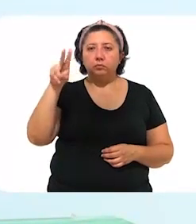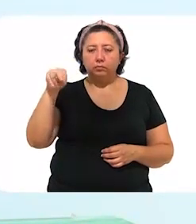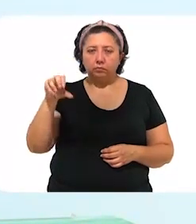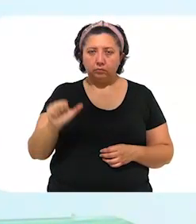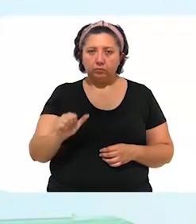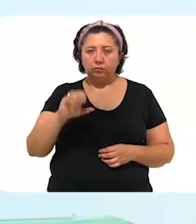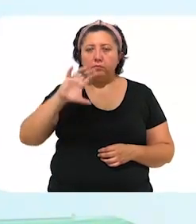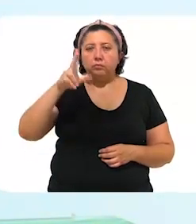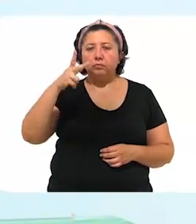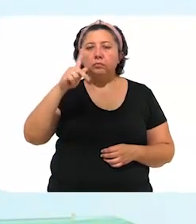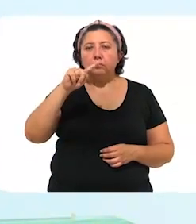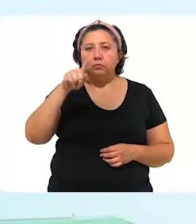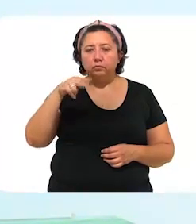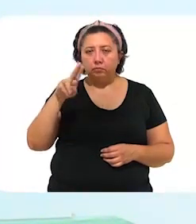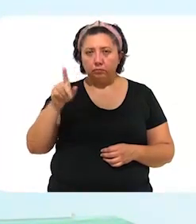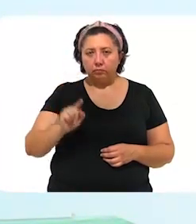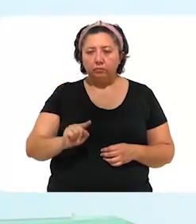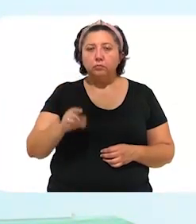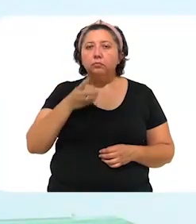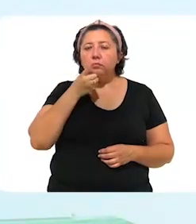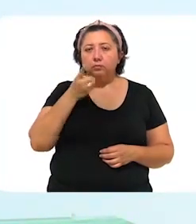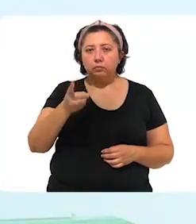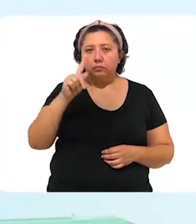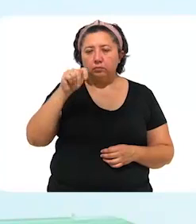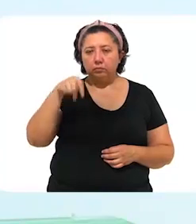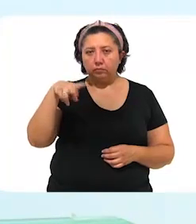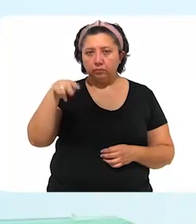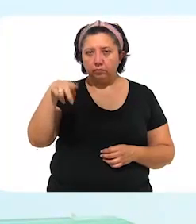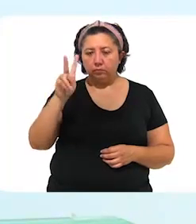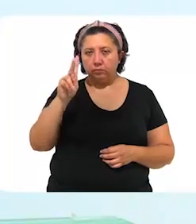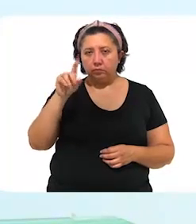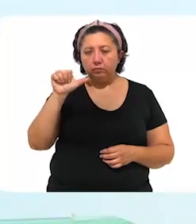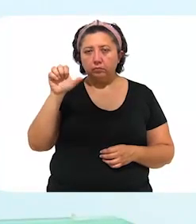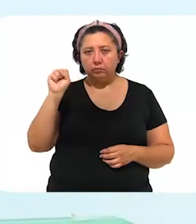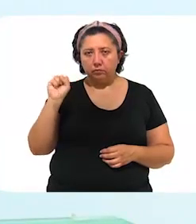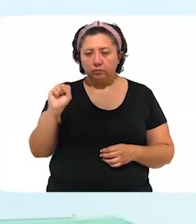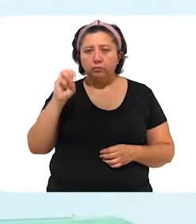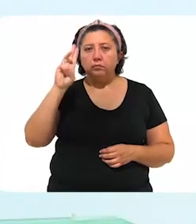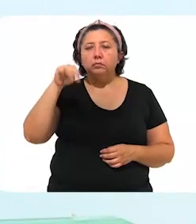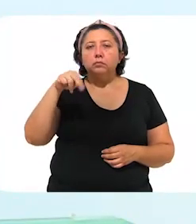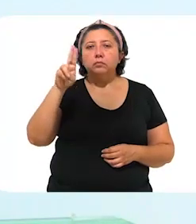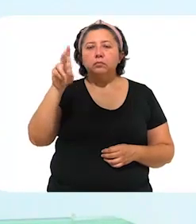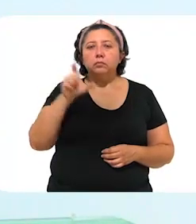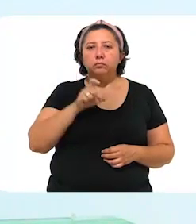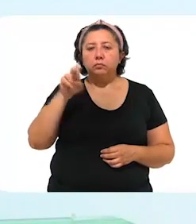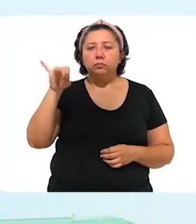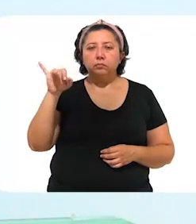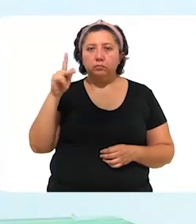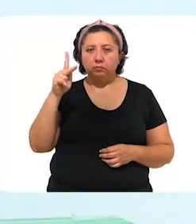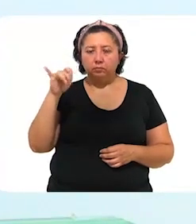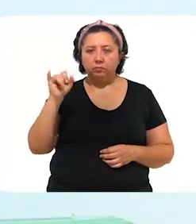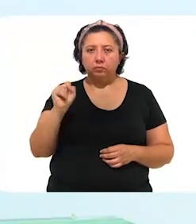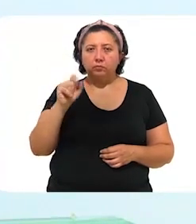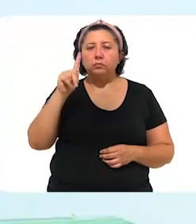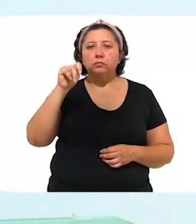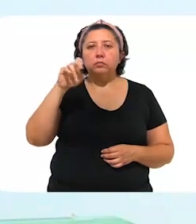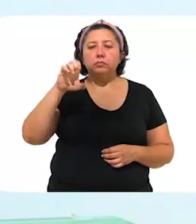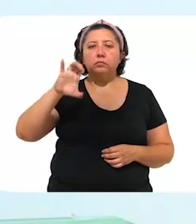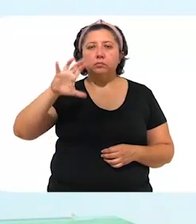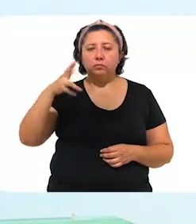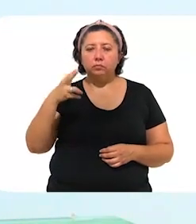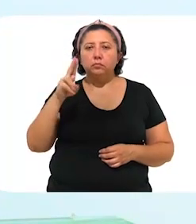Yaxcucul, Chiquinsonot, Soncahuich, Tuncas, Chumayel, Muxupip, Tatsiu,